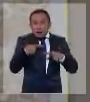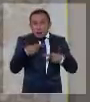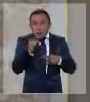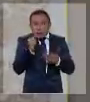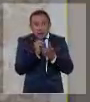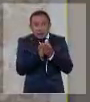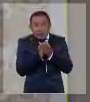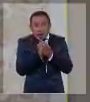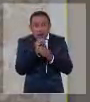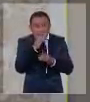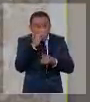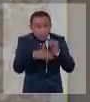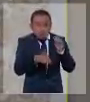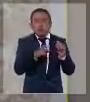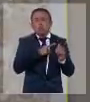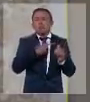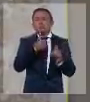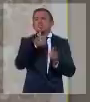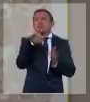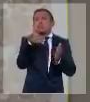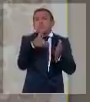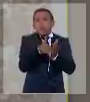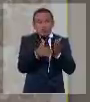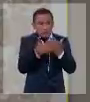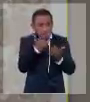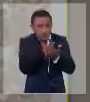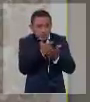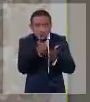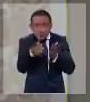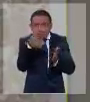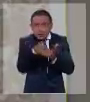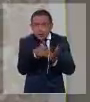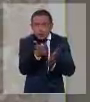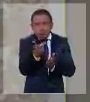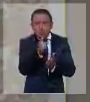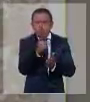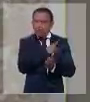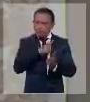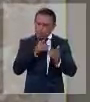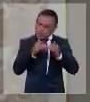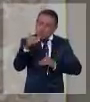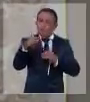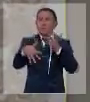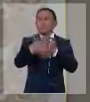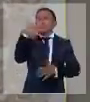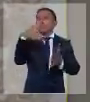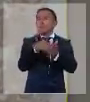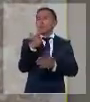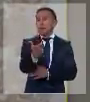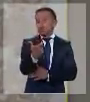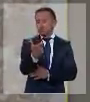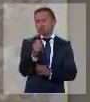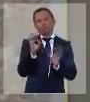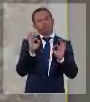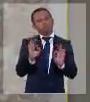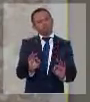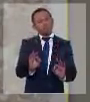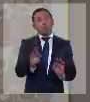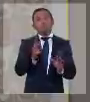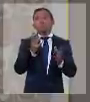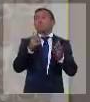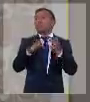de ganar aproximadamente arriba de 15,000 pesos. Hay más de 200,000 maestros que no tienen un trabajo